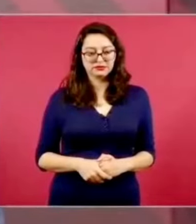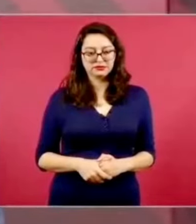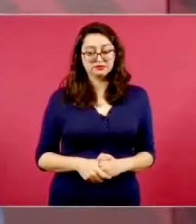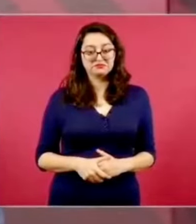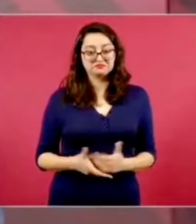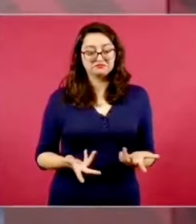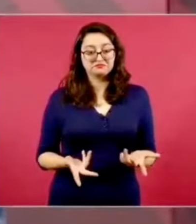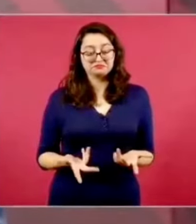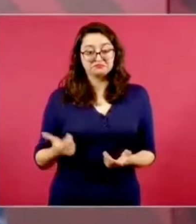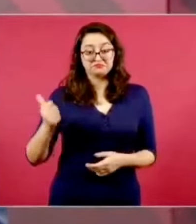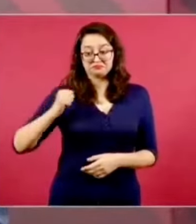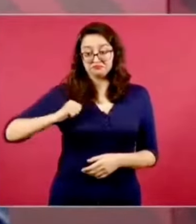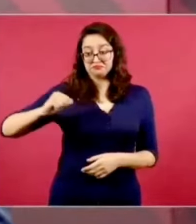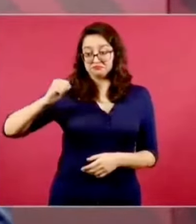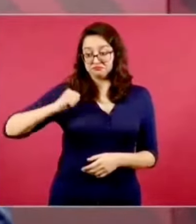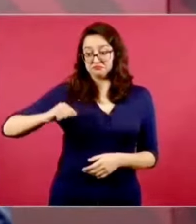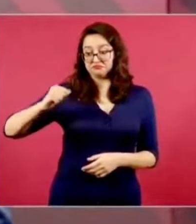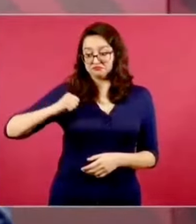civilización